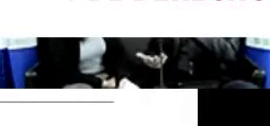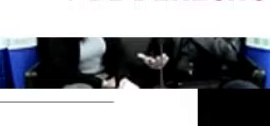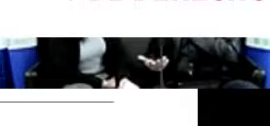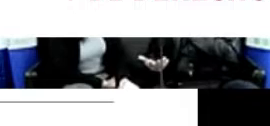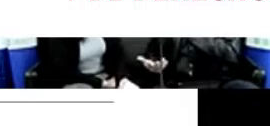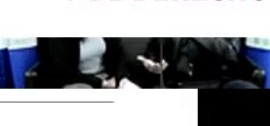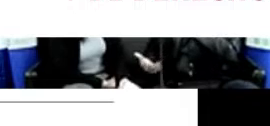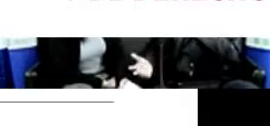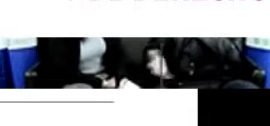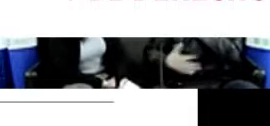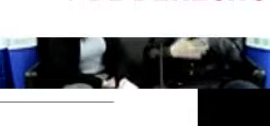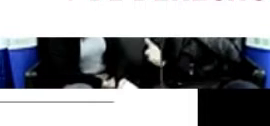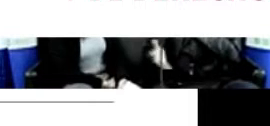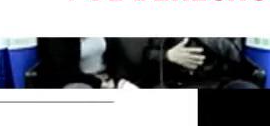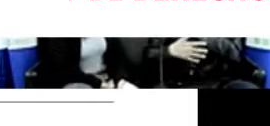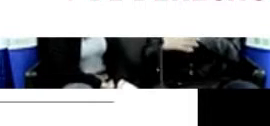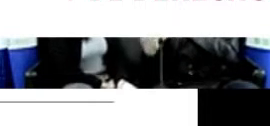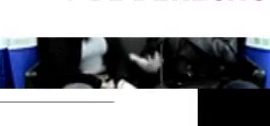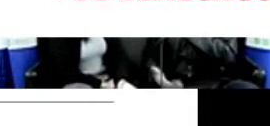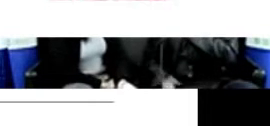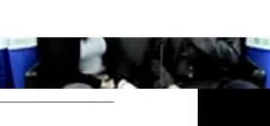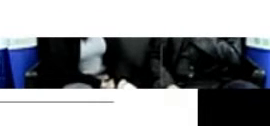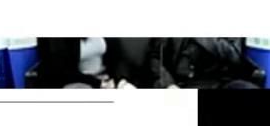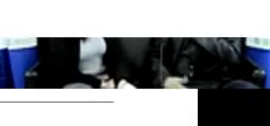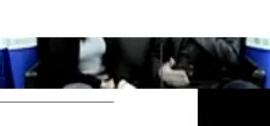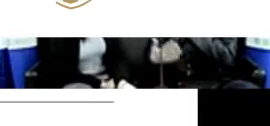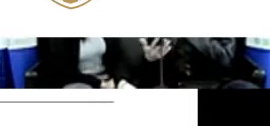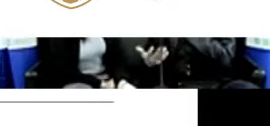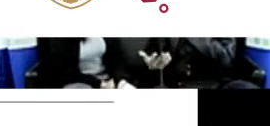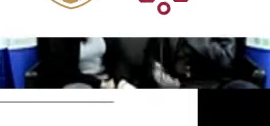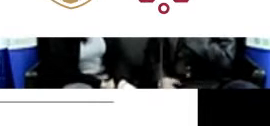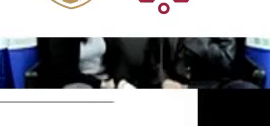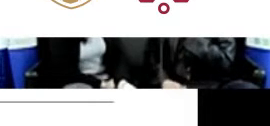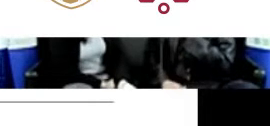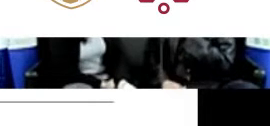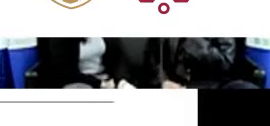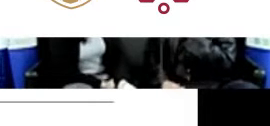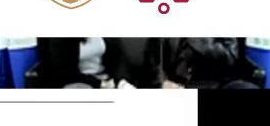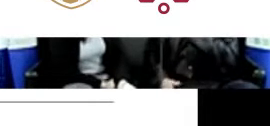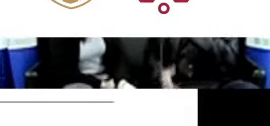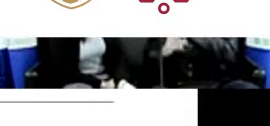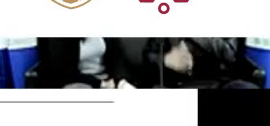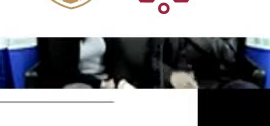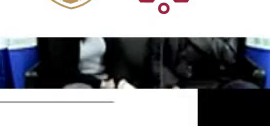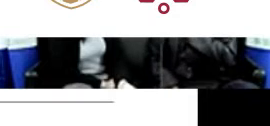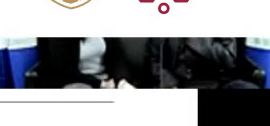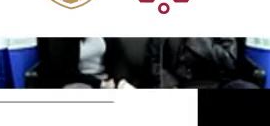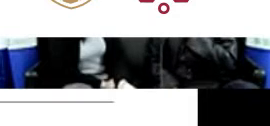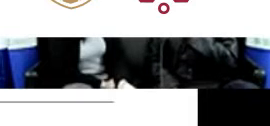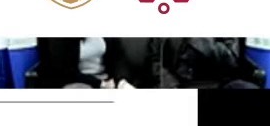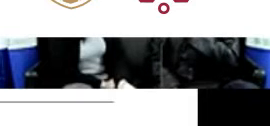largos, ¿no? Claro. Y en esos tratamientos largos hay mucha deserción. Como lo vamos a ver